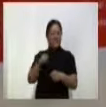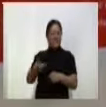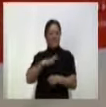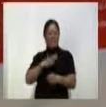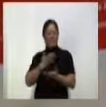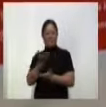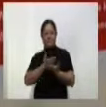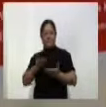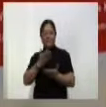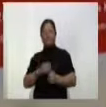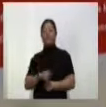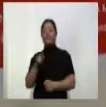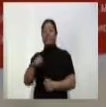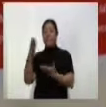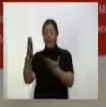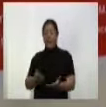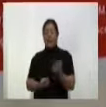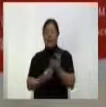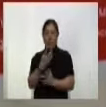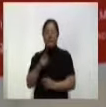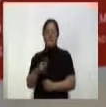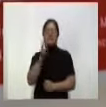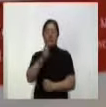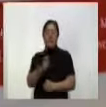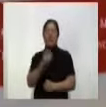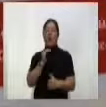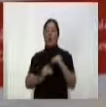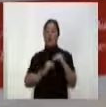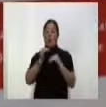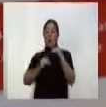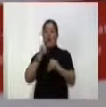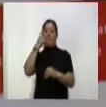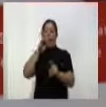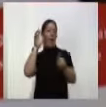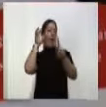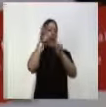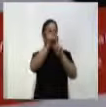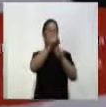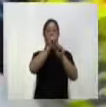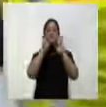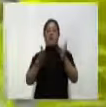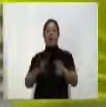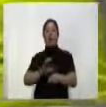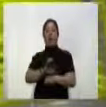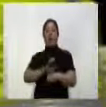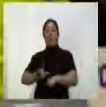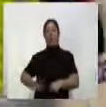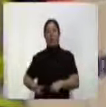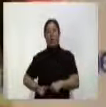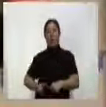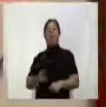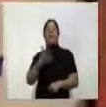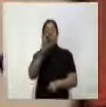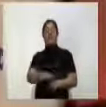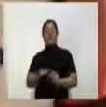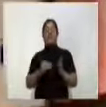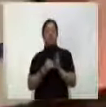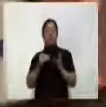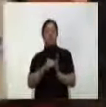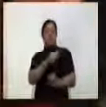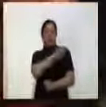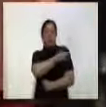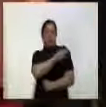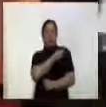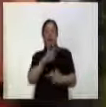material biológico significa un avance importante para lograr la meta del gobierno colombiano de aplicar 10 millones de dosis